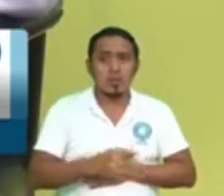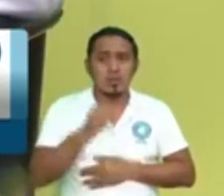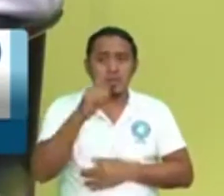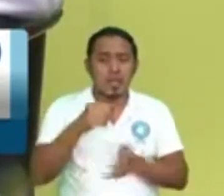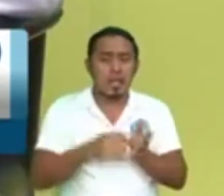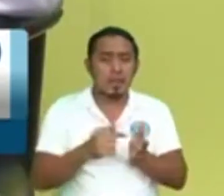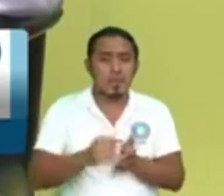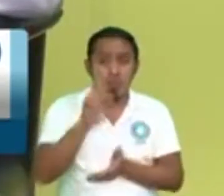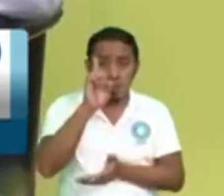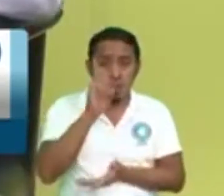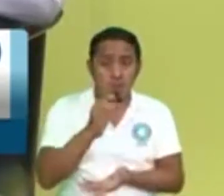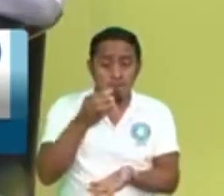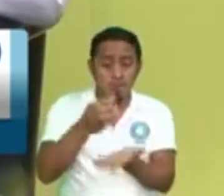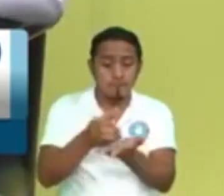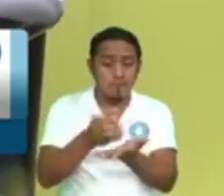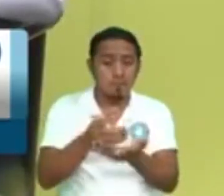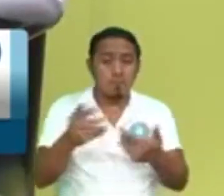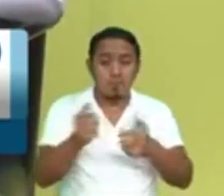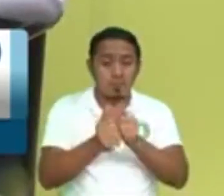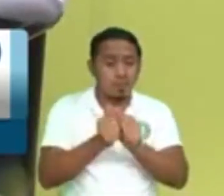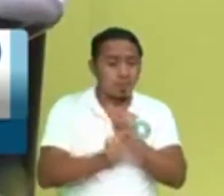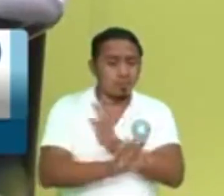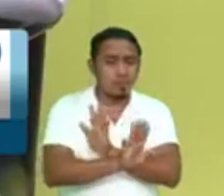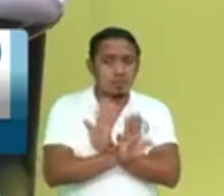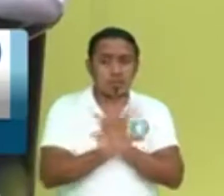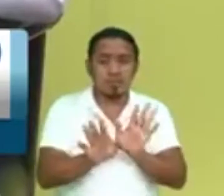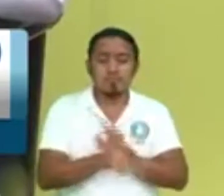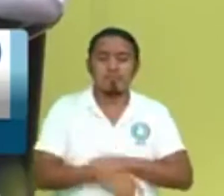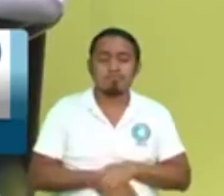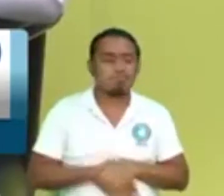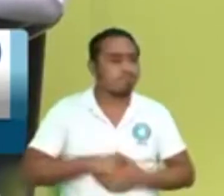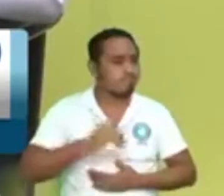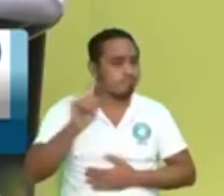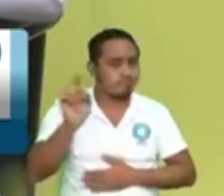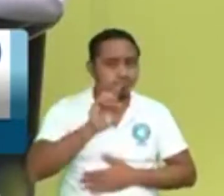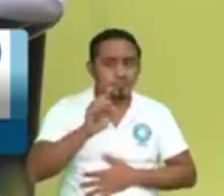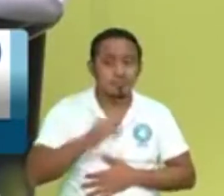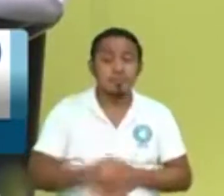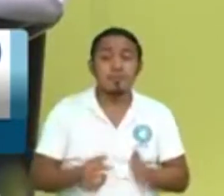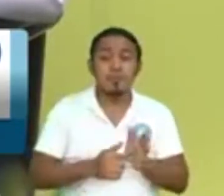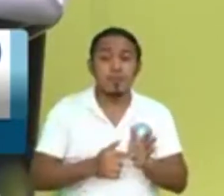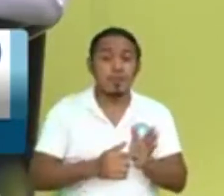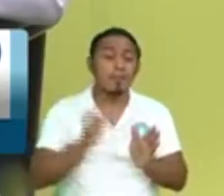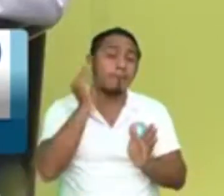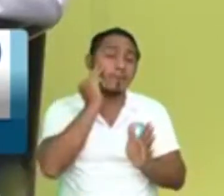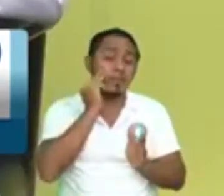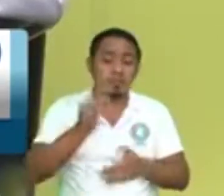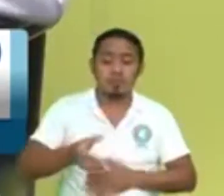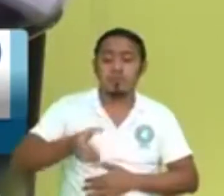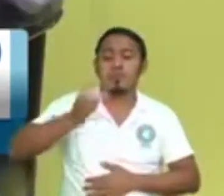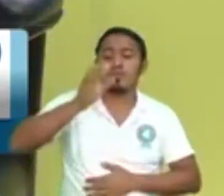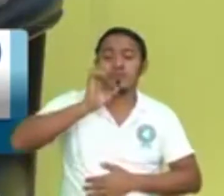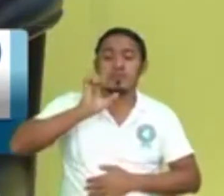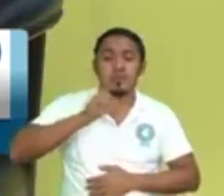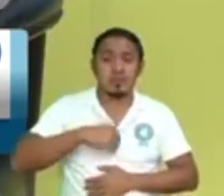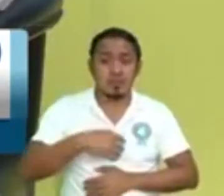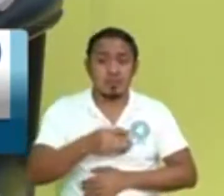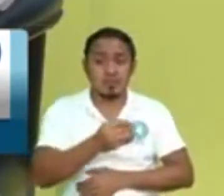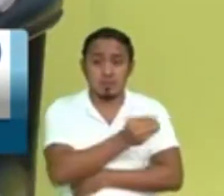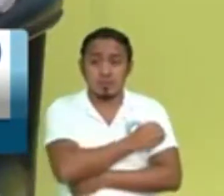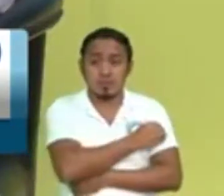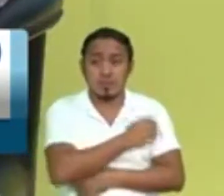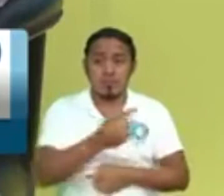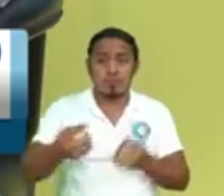pasa nada al bebé. No, realmente el problema es de que tanto cuando la madre ingiere, atraviesa toda